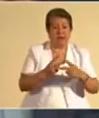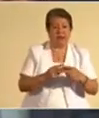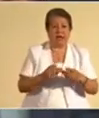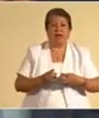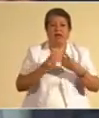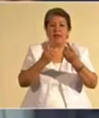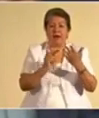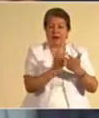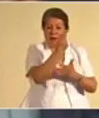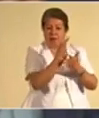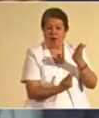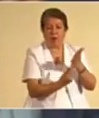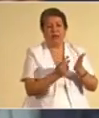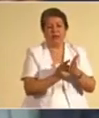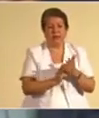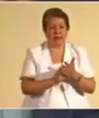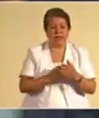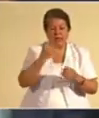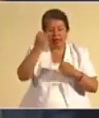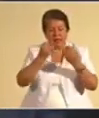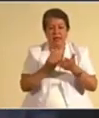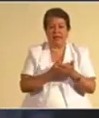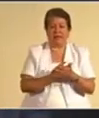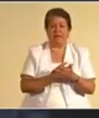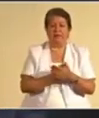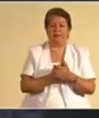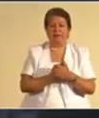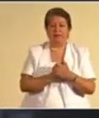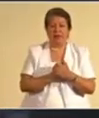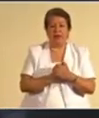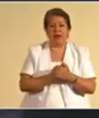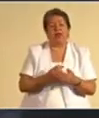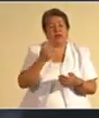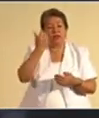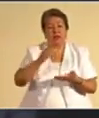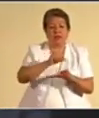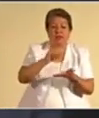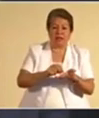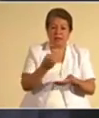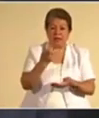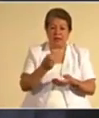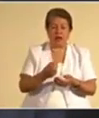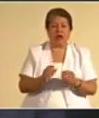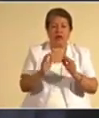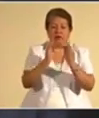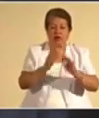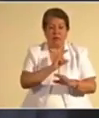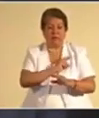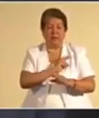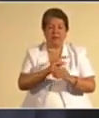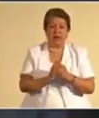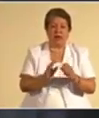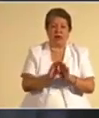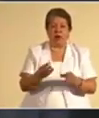plantear propuestas y quiero centrarme en las propuestas. De manera muy particular, como muchos